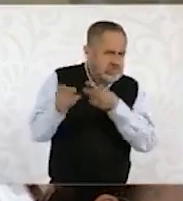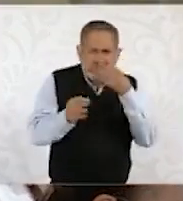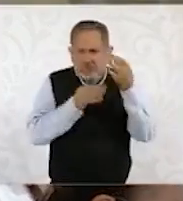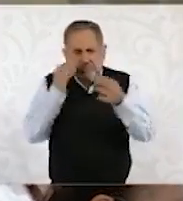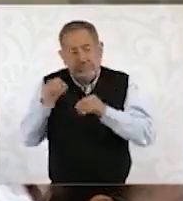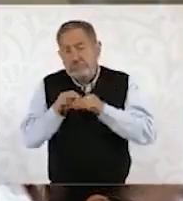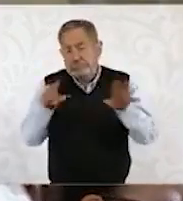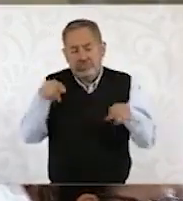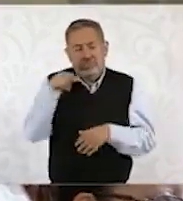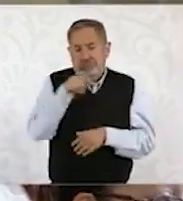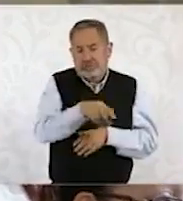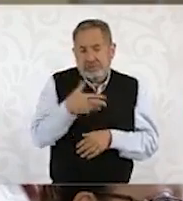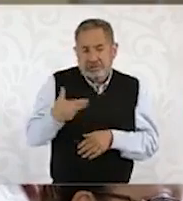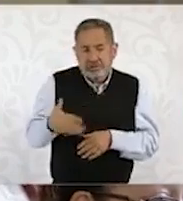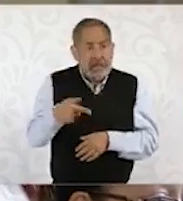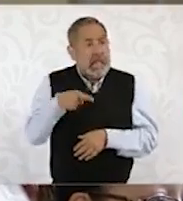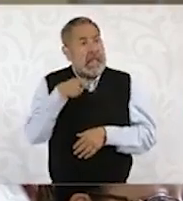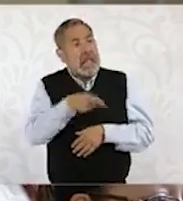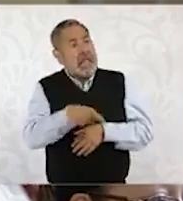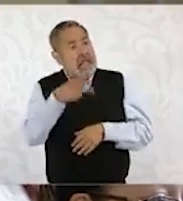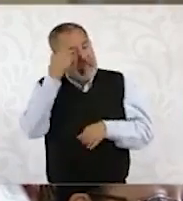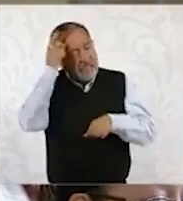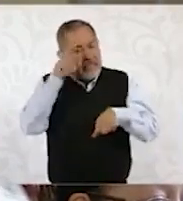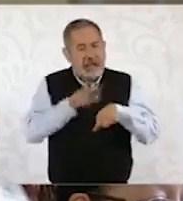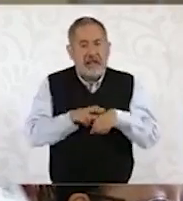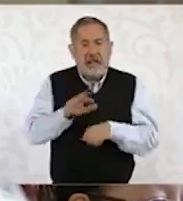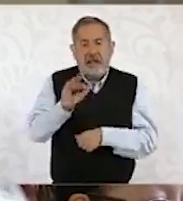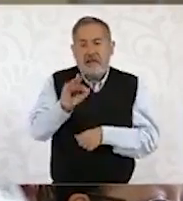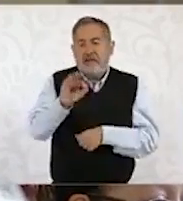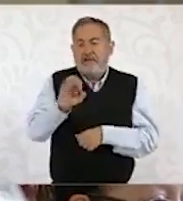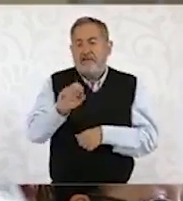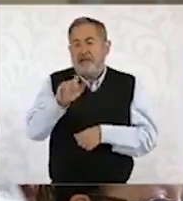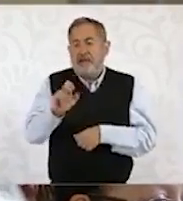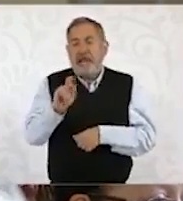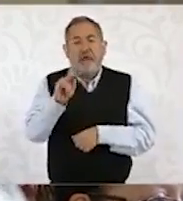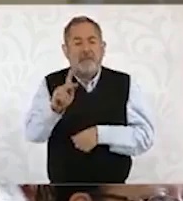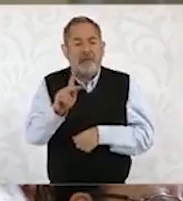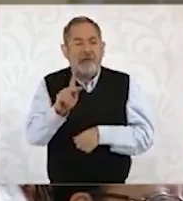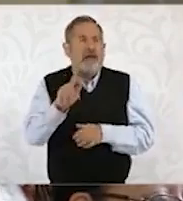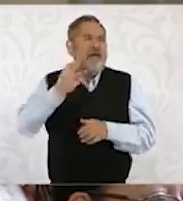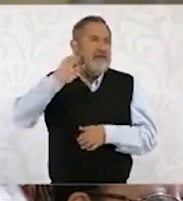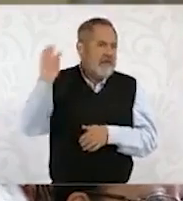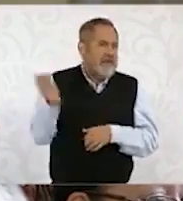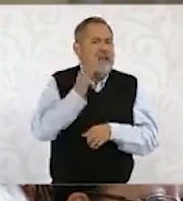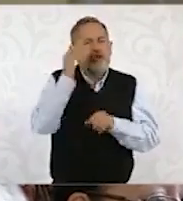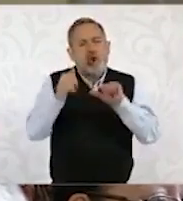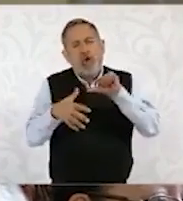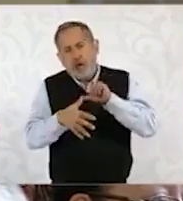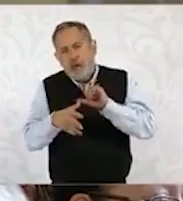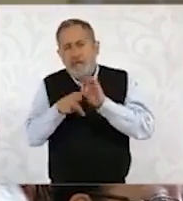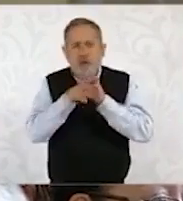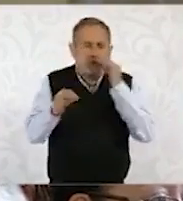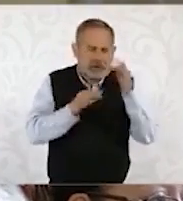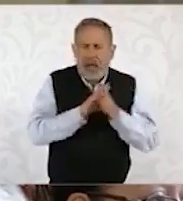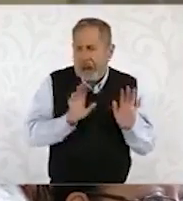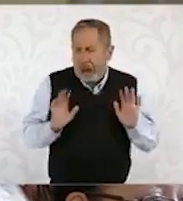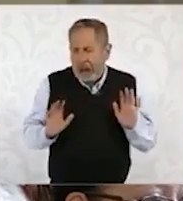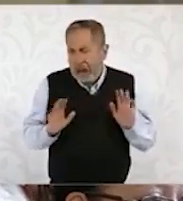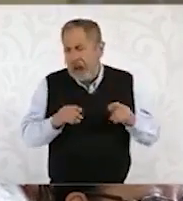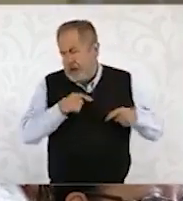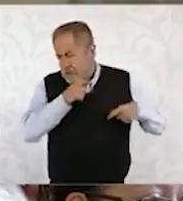los medios de comunicación, incluso fue dirigente de la FELAP, de la Federación Latinoamericana de Periodistas. Desde entonces, los